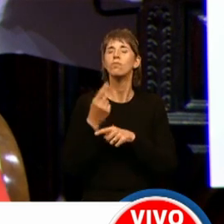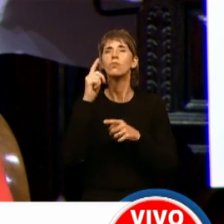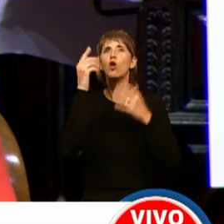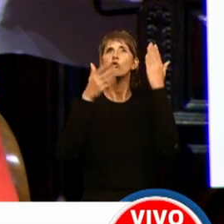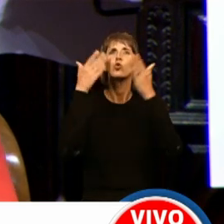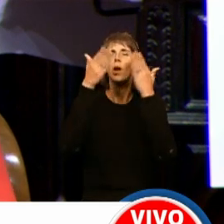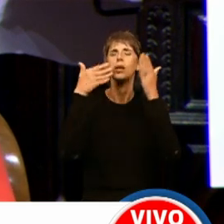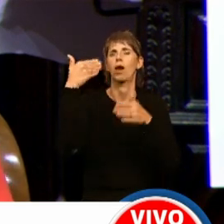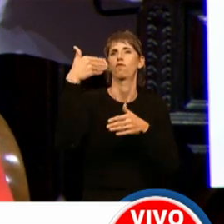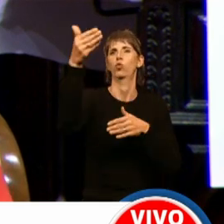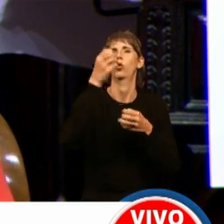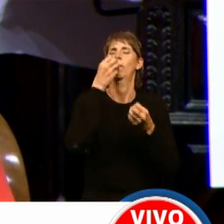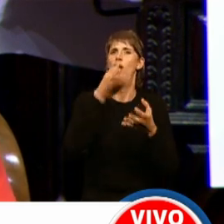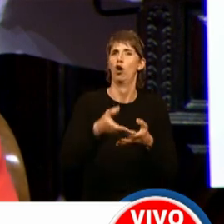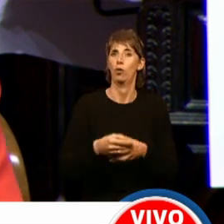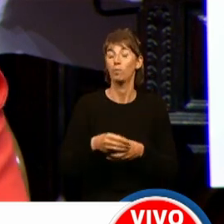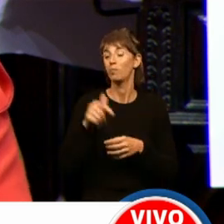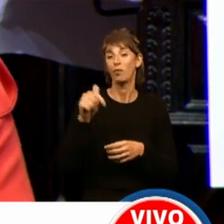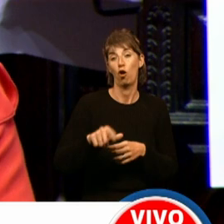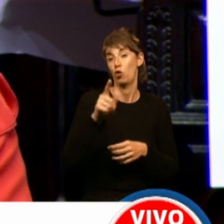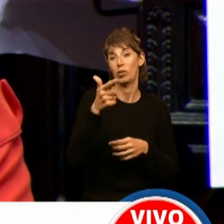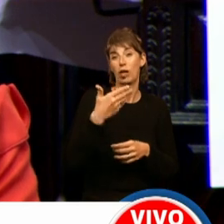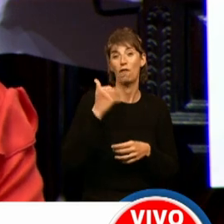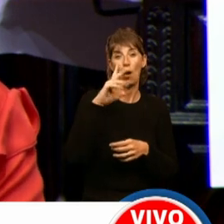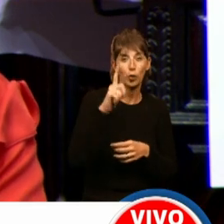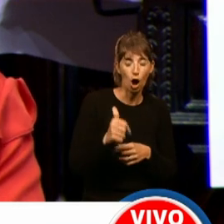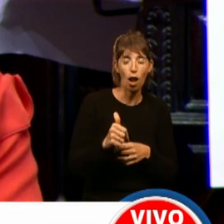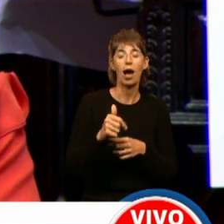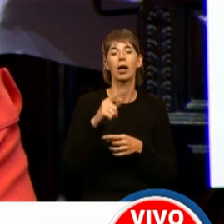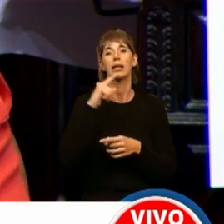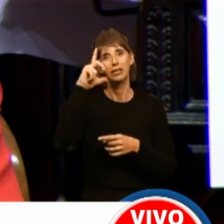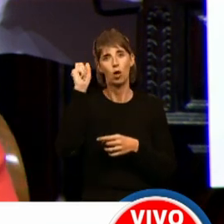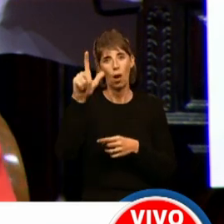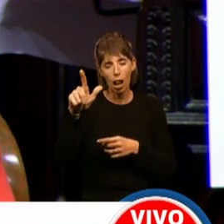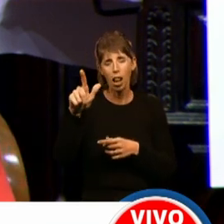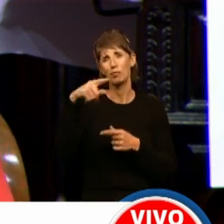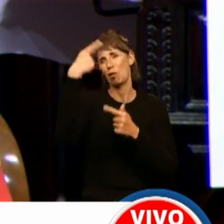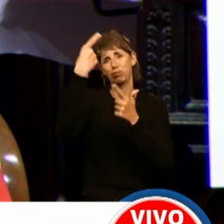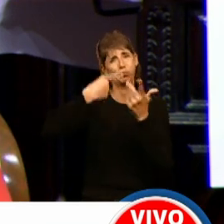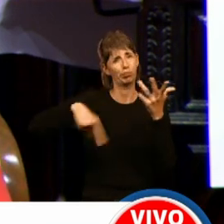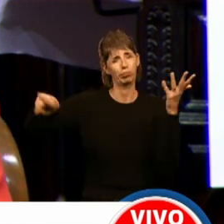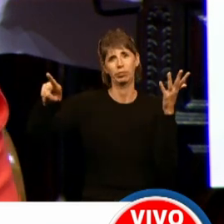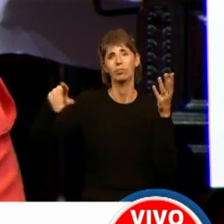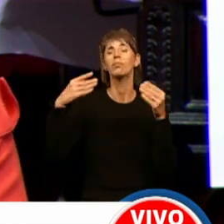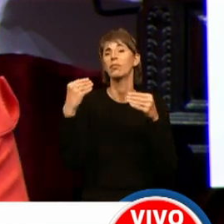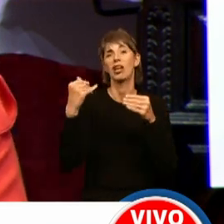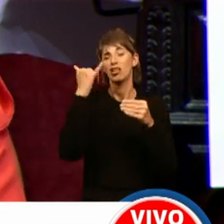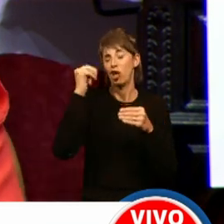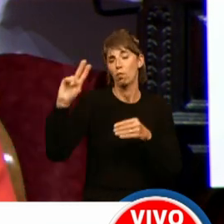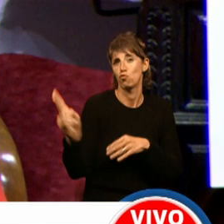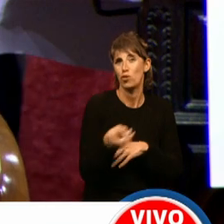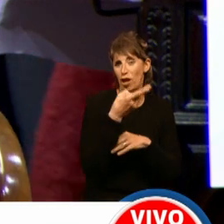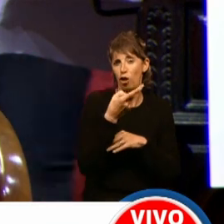vivible hoy nos falta fabiola nos falta tehuel y tantas otras que la historia borro